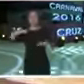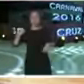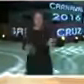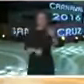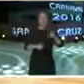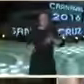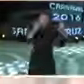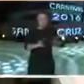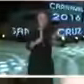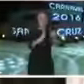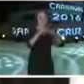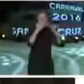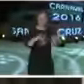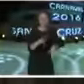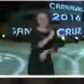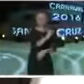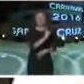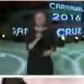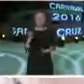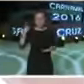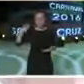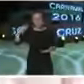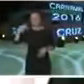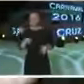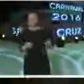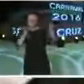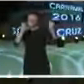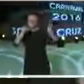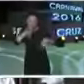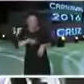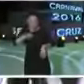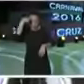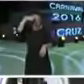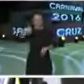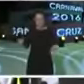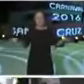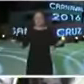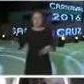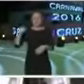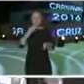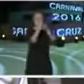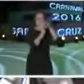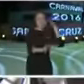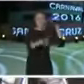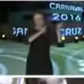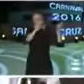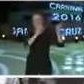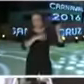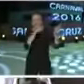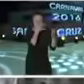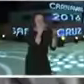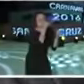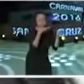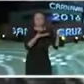Oh, oh, oh, no me digas que para ti es algo nuevo. Oh, oh, oh, la lista de espera es que de vergüenza.